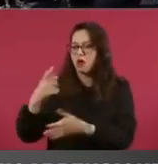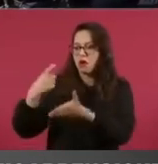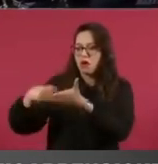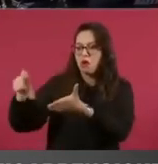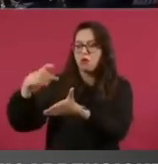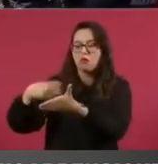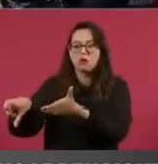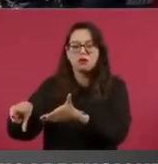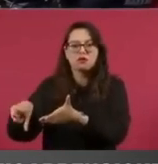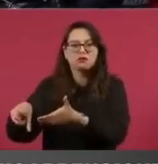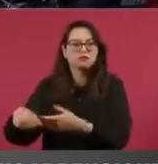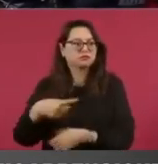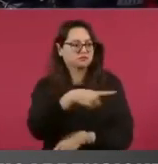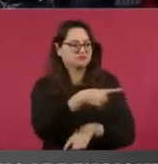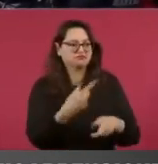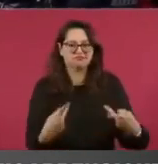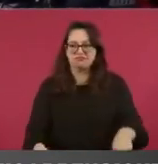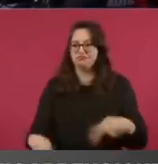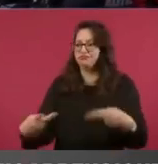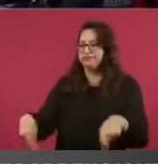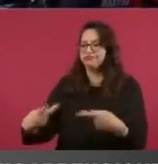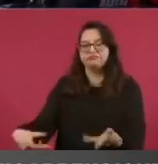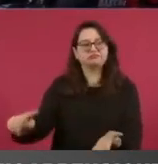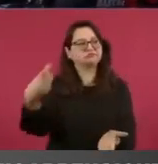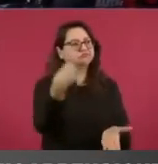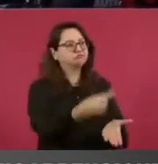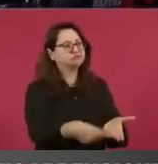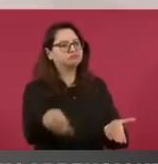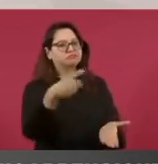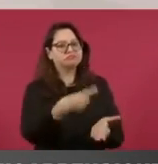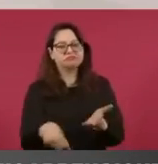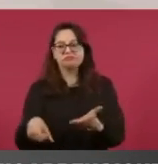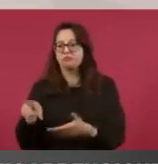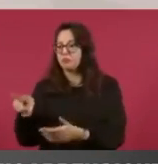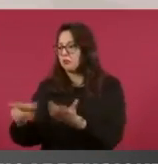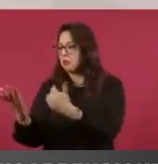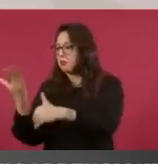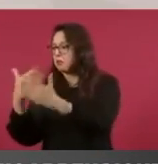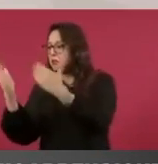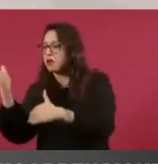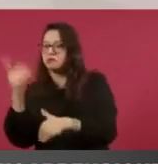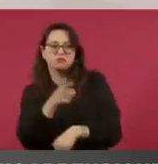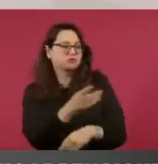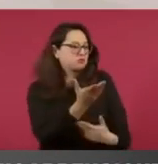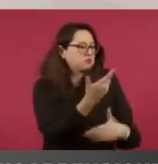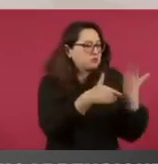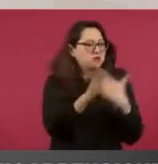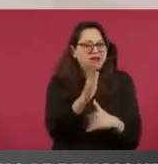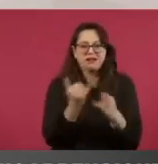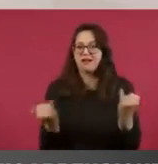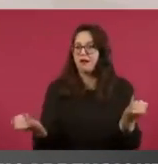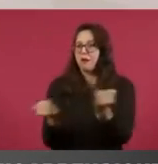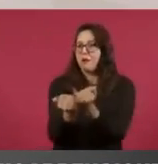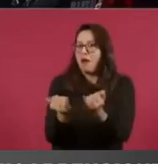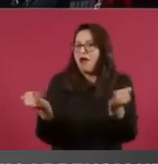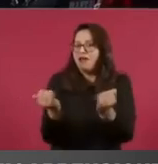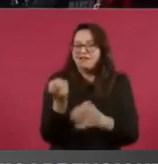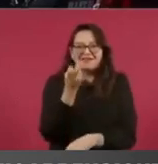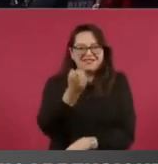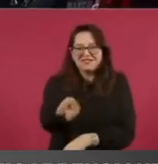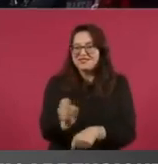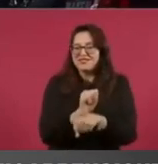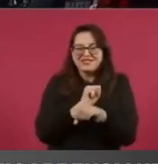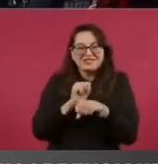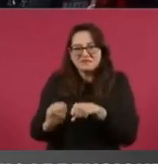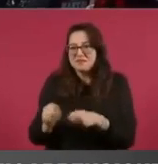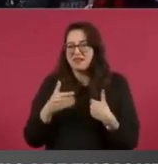prospera el comercio, prospera la industria. Es sencillo. Entonces, él